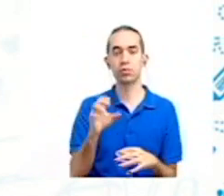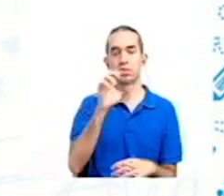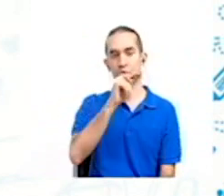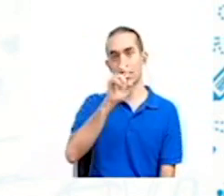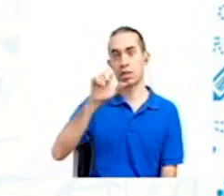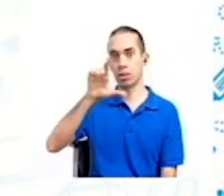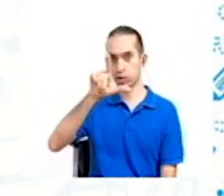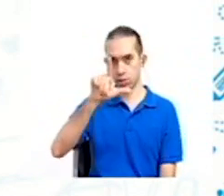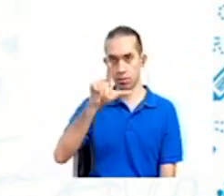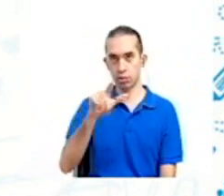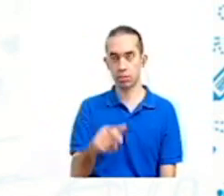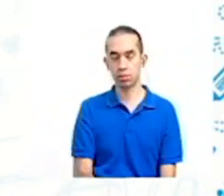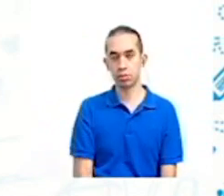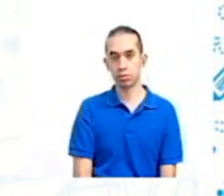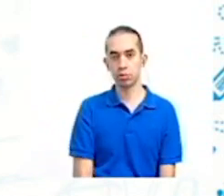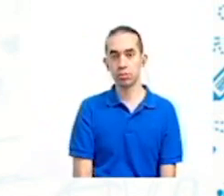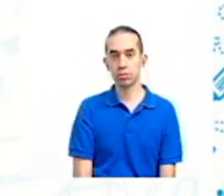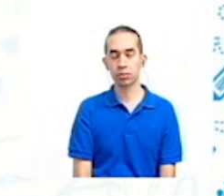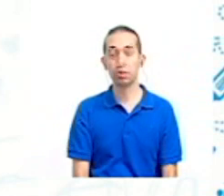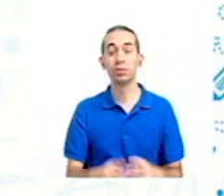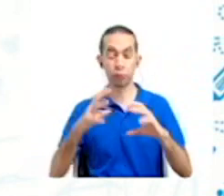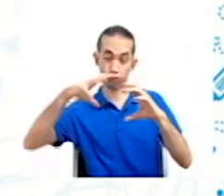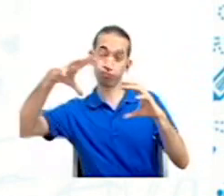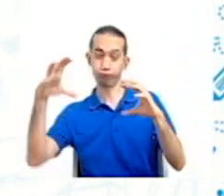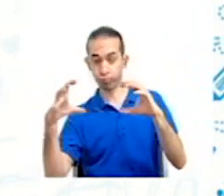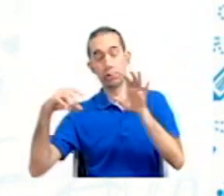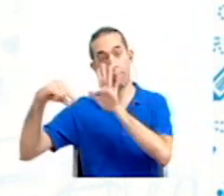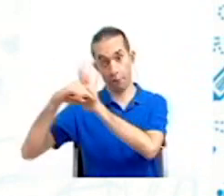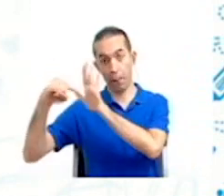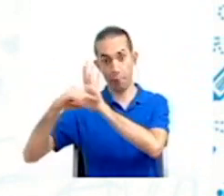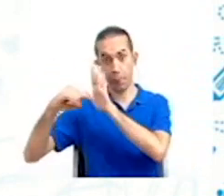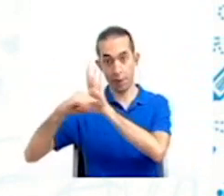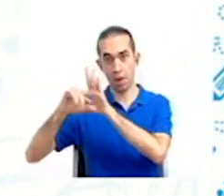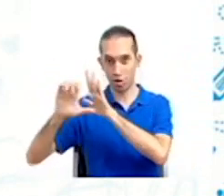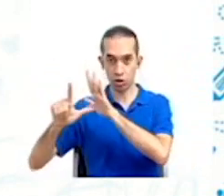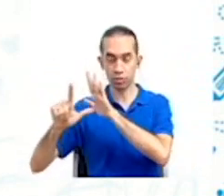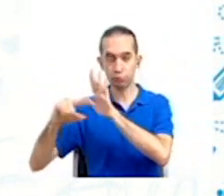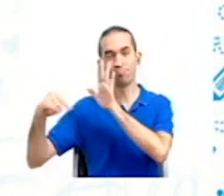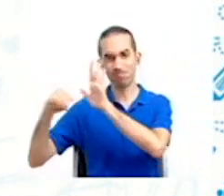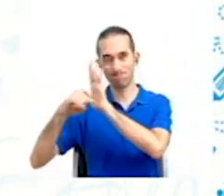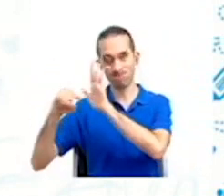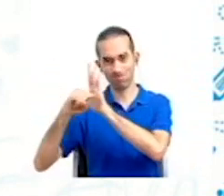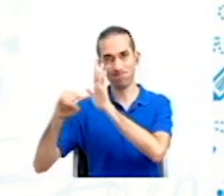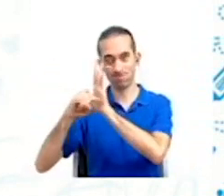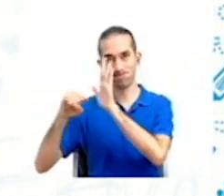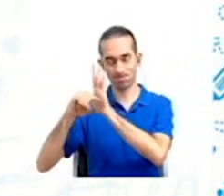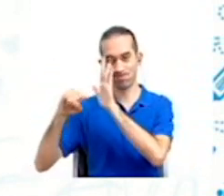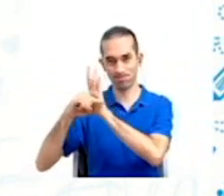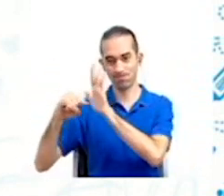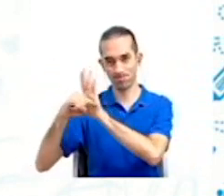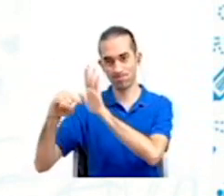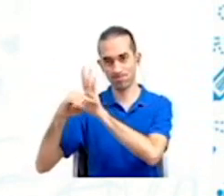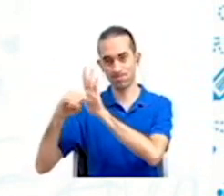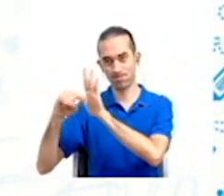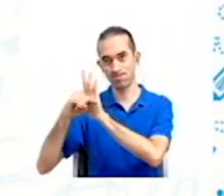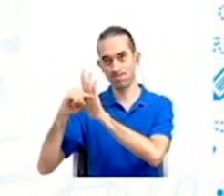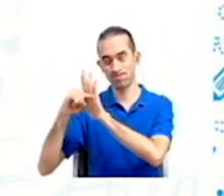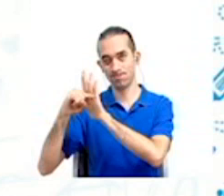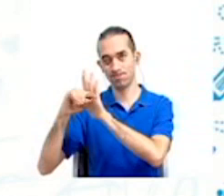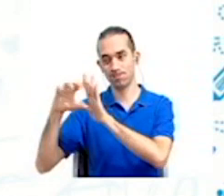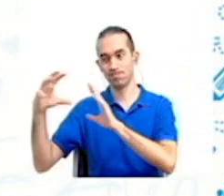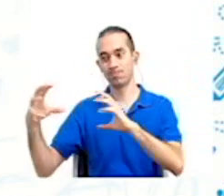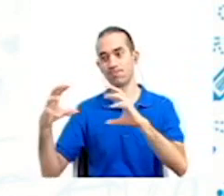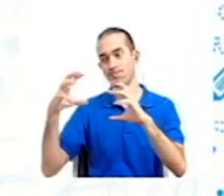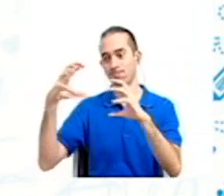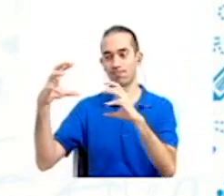sodio, la parte negativa, que yo les comenté hace rato, que sería el cloro, genera una carga que hace que en la